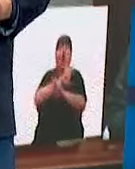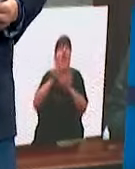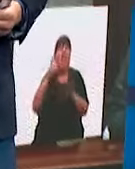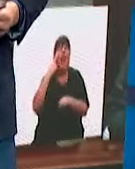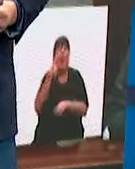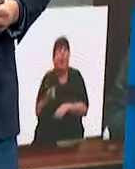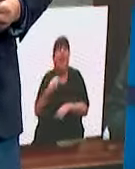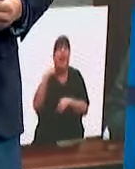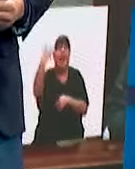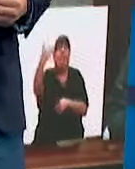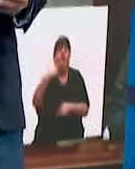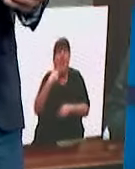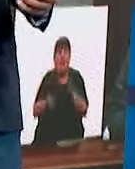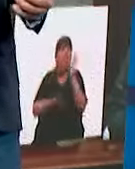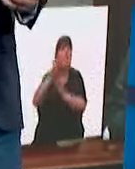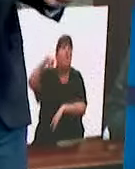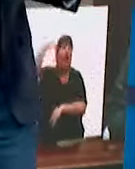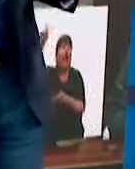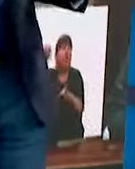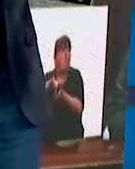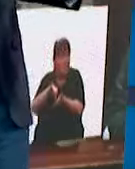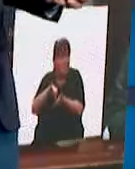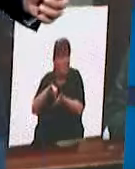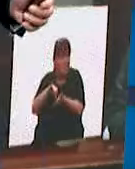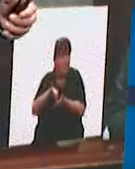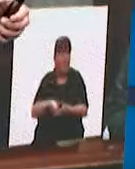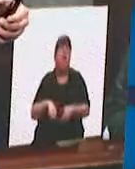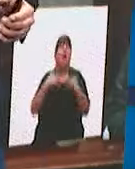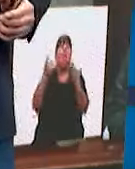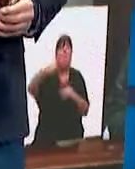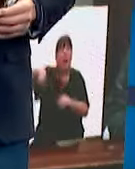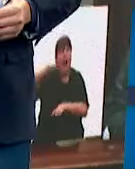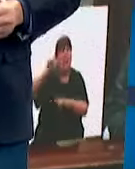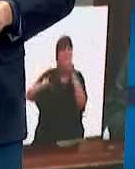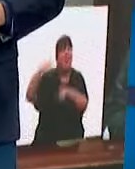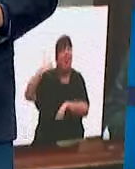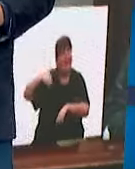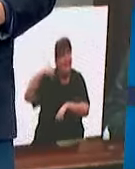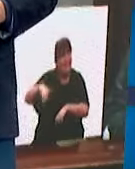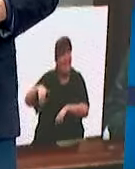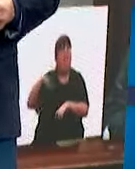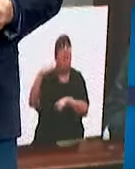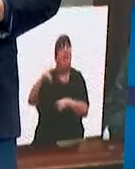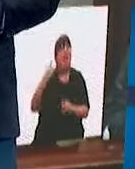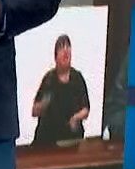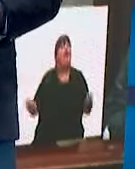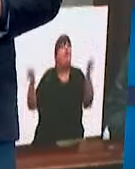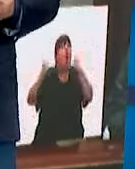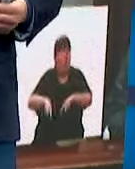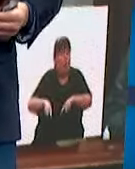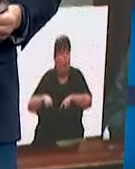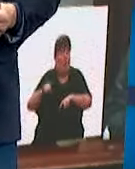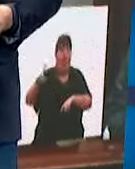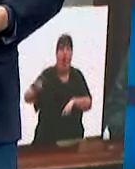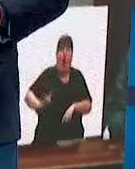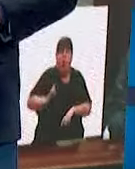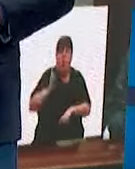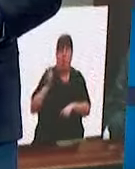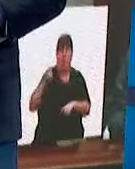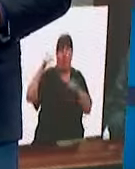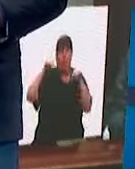a los ingresos, mejor dicho. Claro, Le claro. quita el tema de ganancias, lo limpia un poquito de ese nombre. Pero claro, es un gran alivio